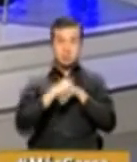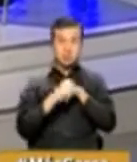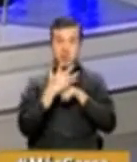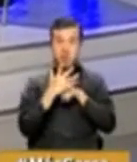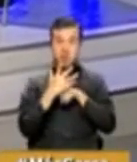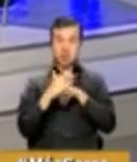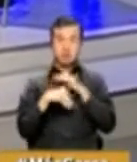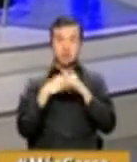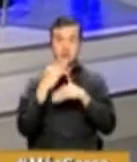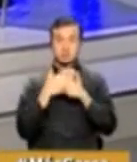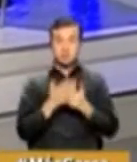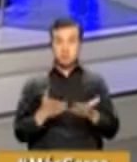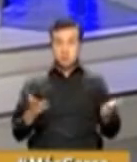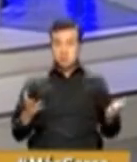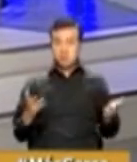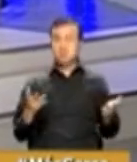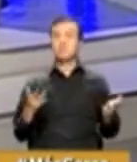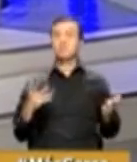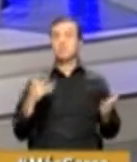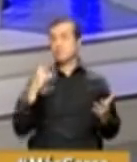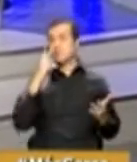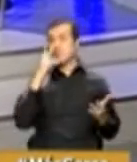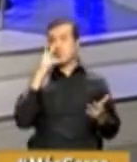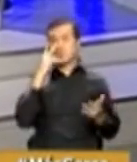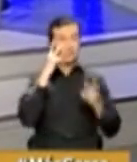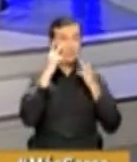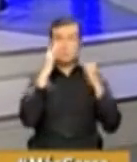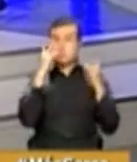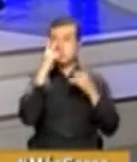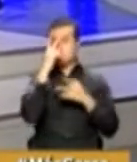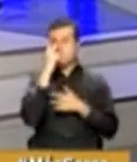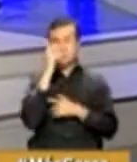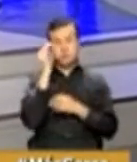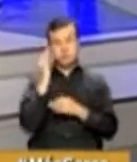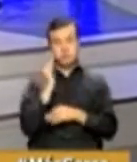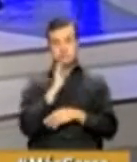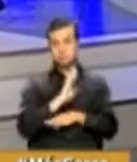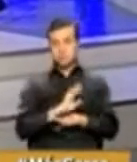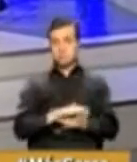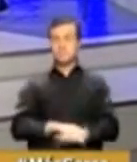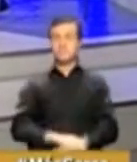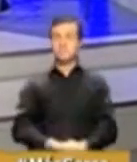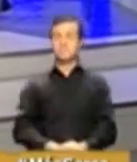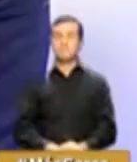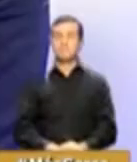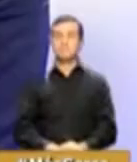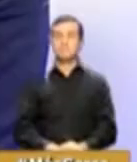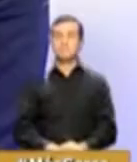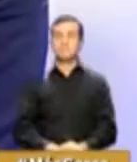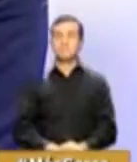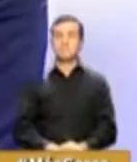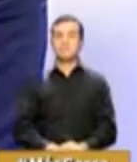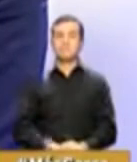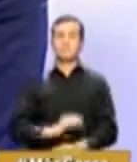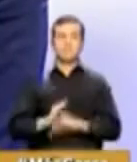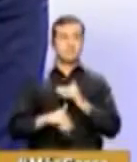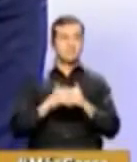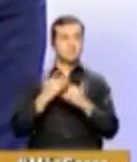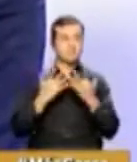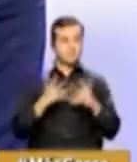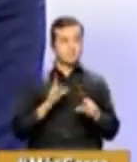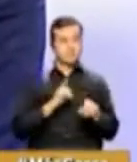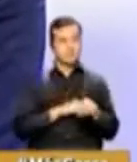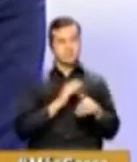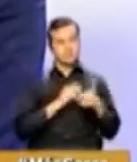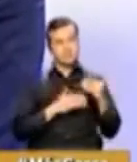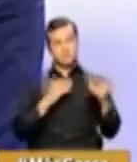podía... O sea, no veía nada. Me podía quedar prácticamente ciega. Okay. Después de un